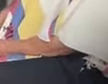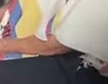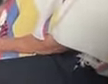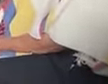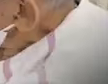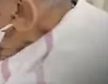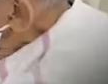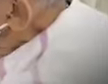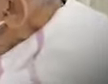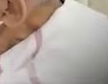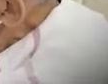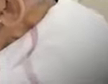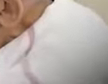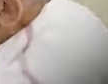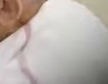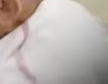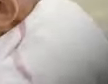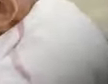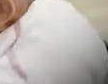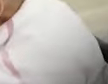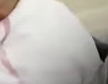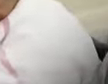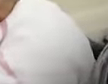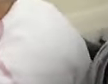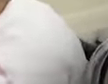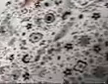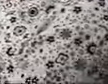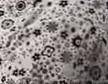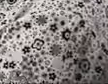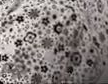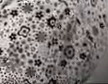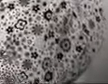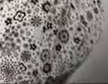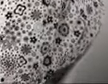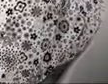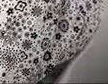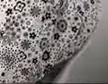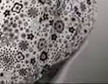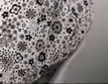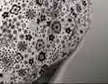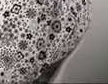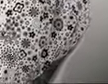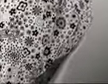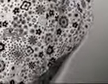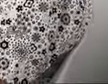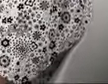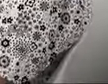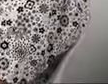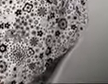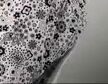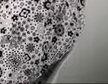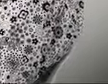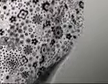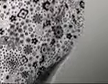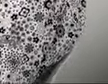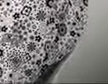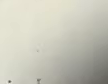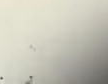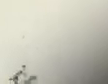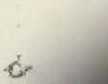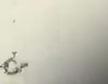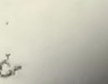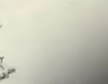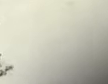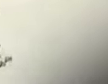del Riesgo en Salud, implementa la Ruta Integral de Atención en Salud Cardiocerebrovascular, dirigida a todos los afiliados de